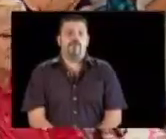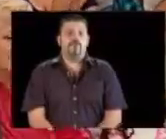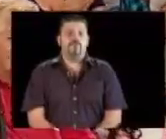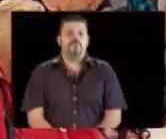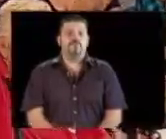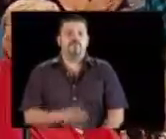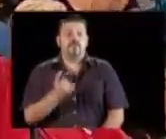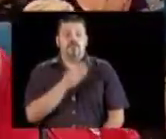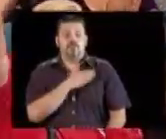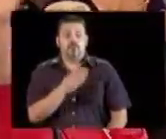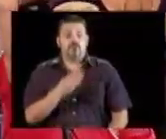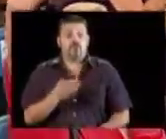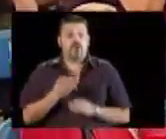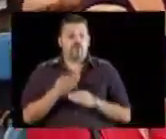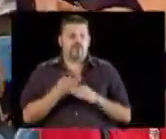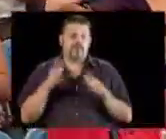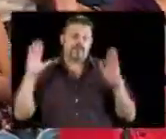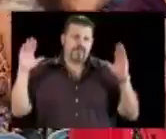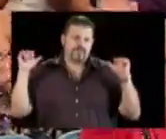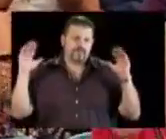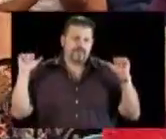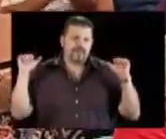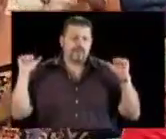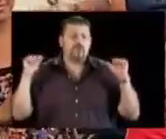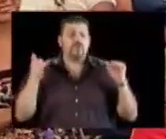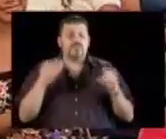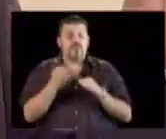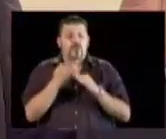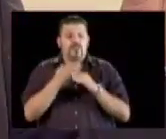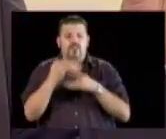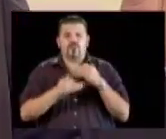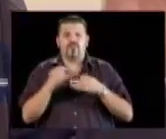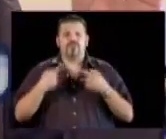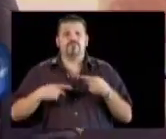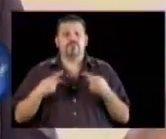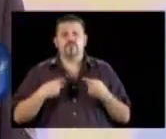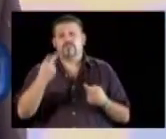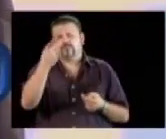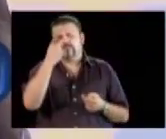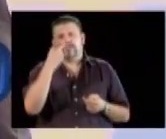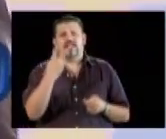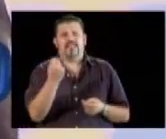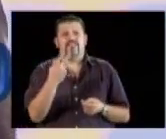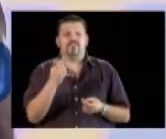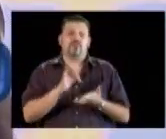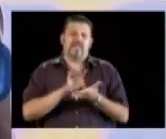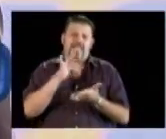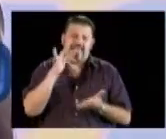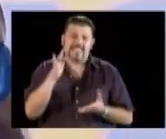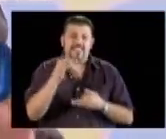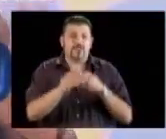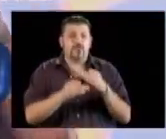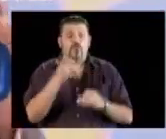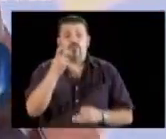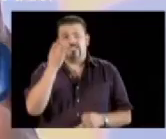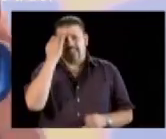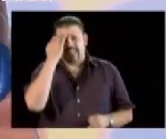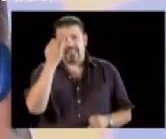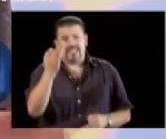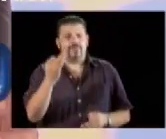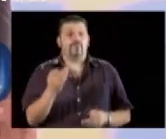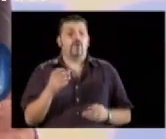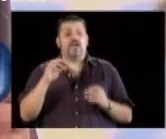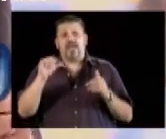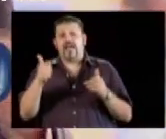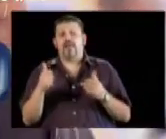Y bueno, para despedirnos, solo recordar a todos los que nos están viendo en la televisión, agradecerles por supuesto por este tiempo, aquellos que no los